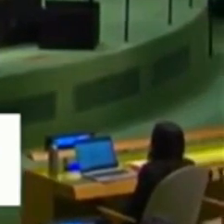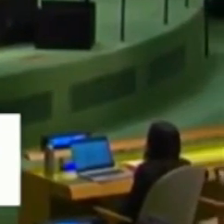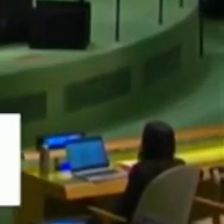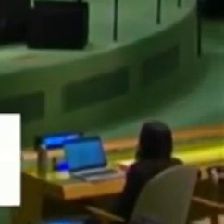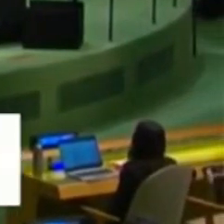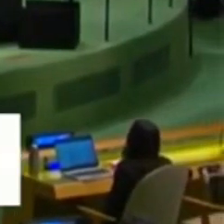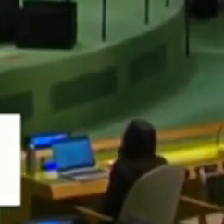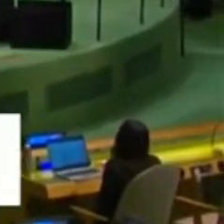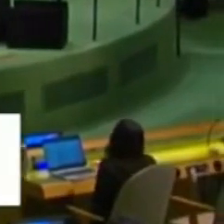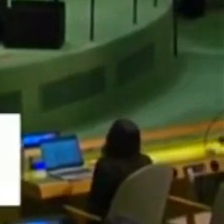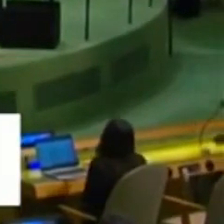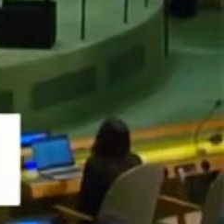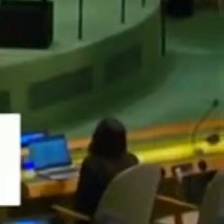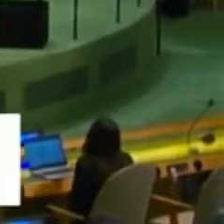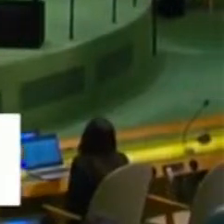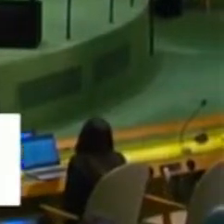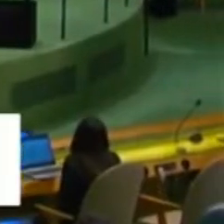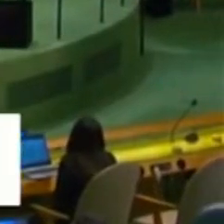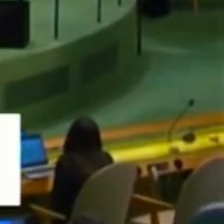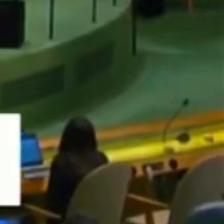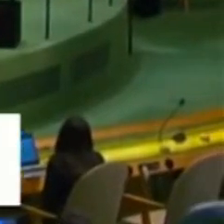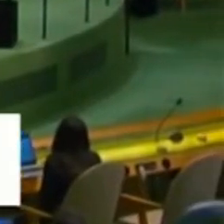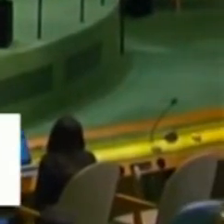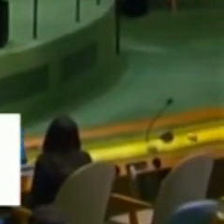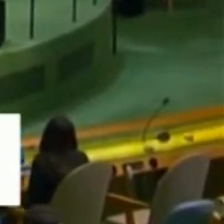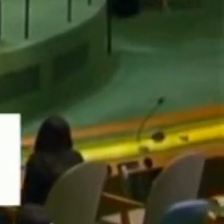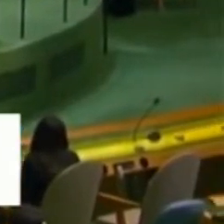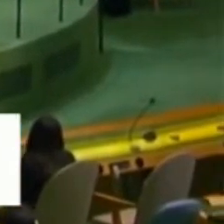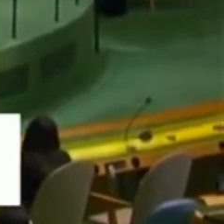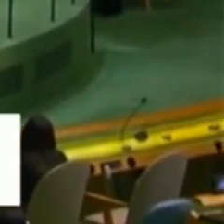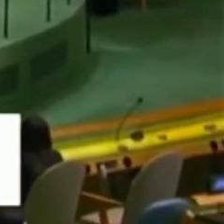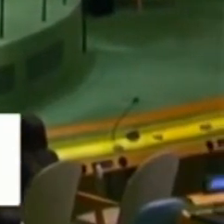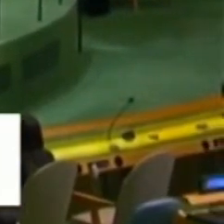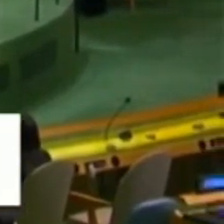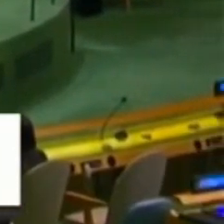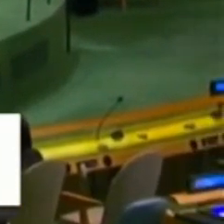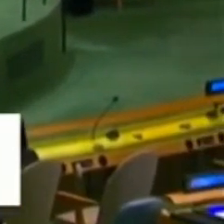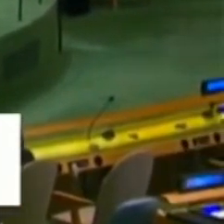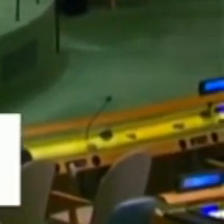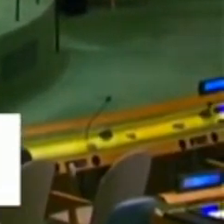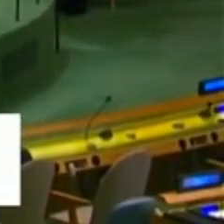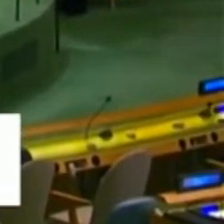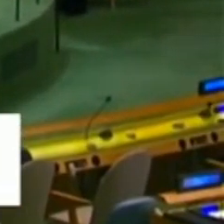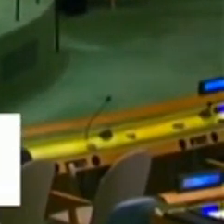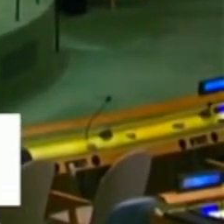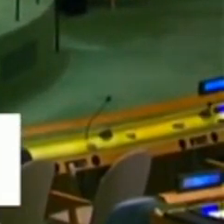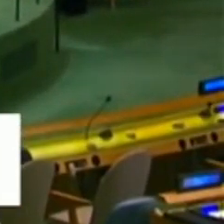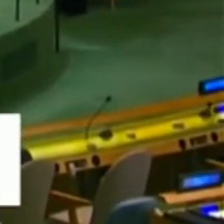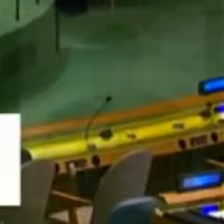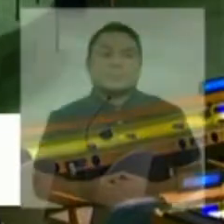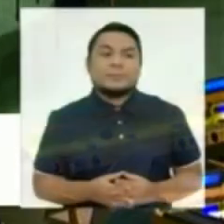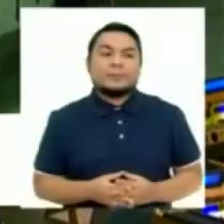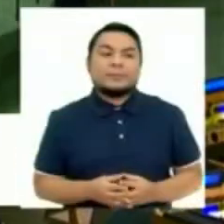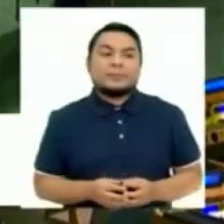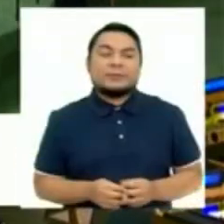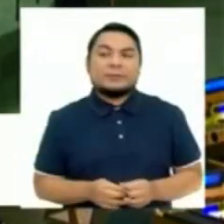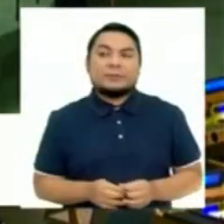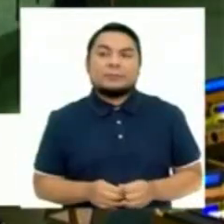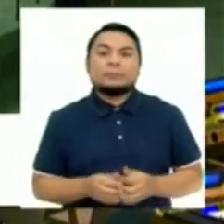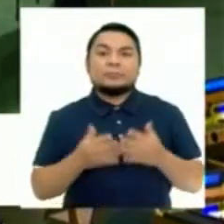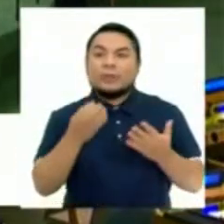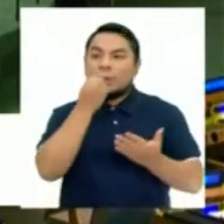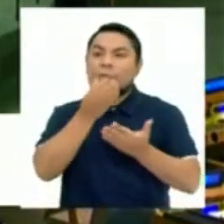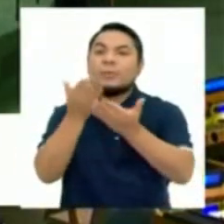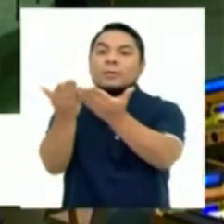On behalf of the general... En nombre de la Asamblea General, tengo el honor de dar la bienvenida a las Naciones